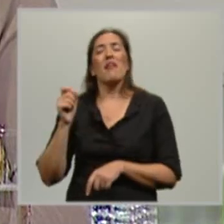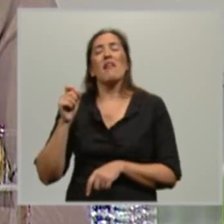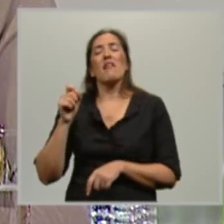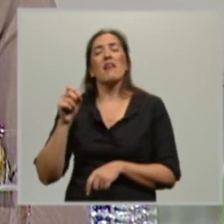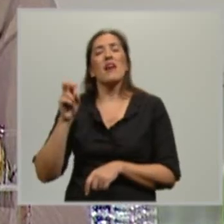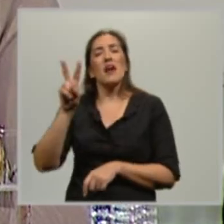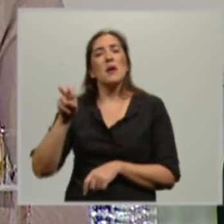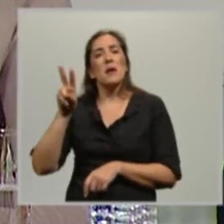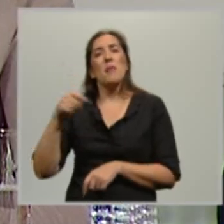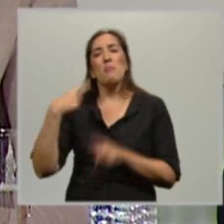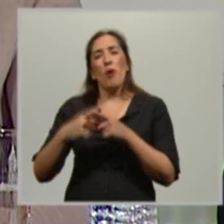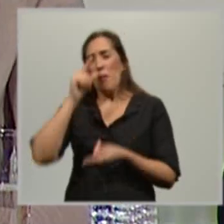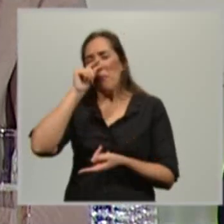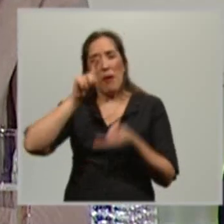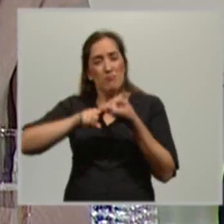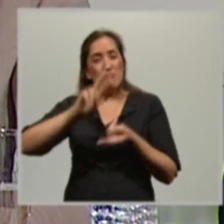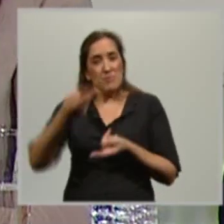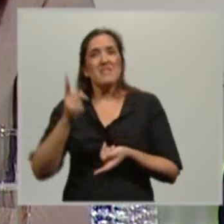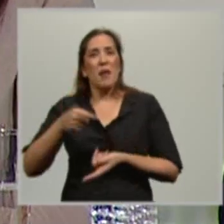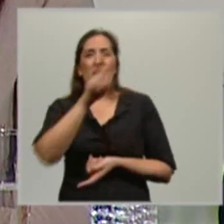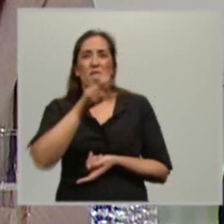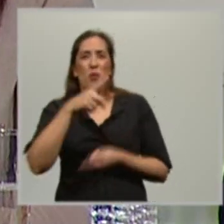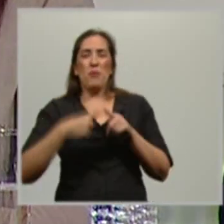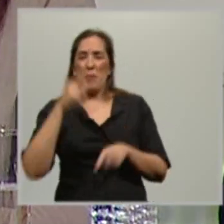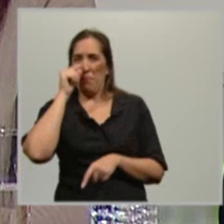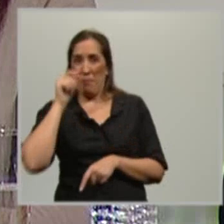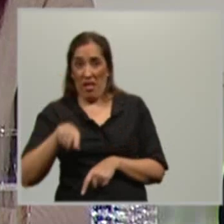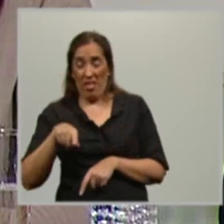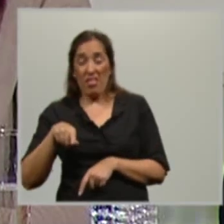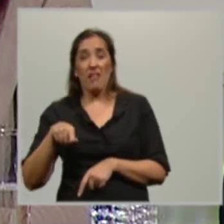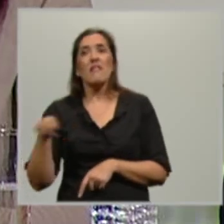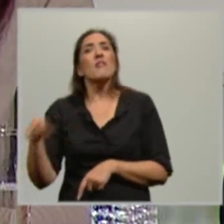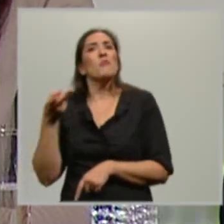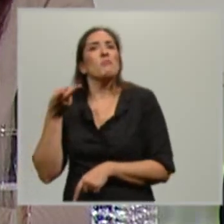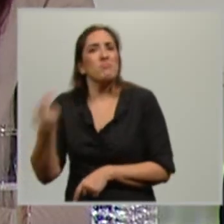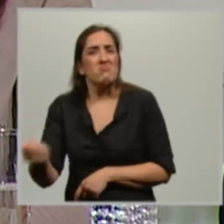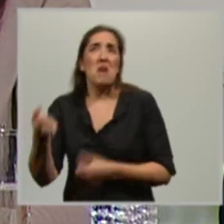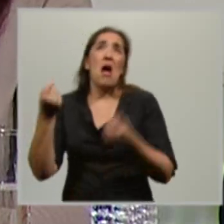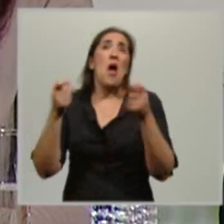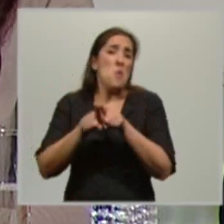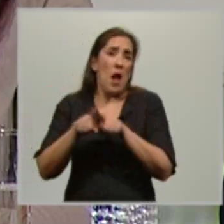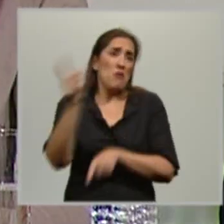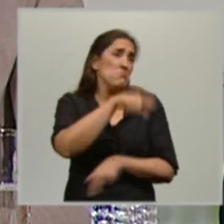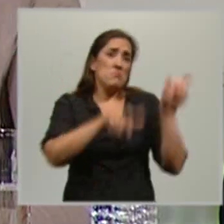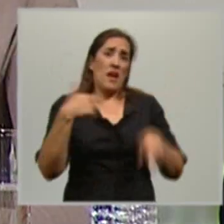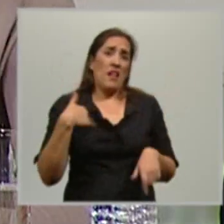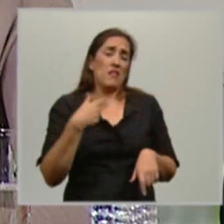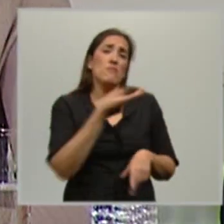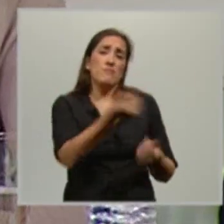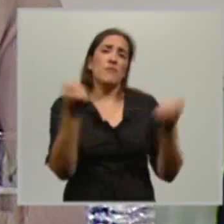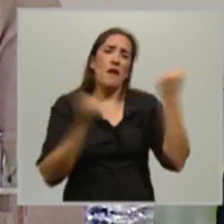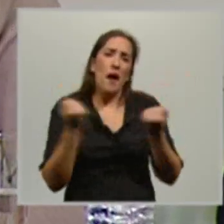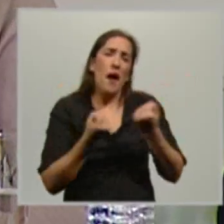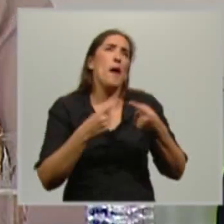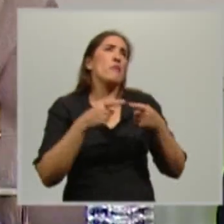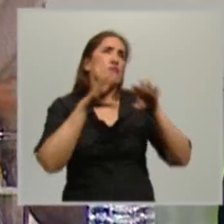nacional por parte de mi padre, y esto le pasó a millones de argentinos que pudieron comprar un auto, un aire acondicionado,